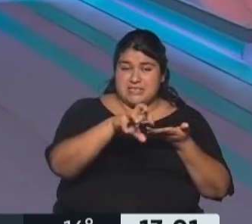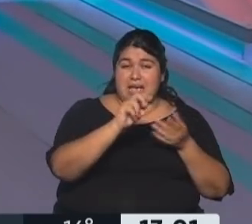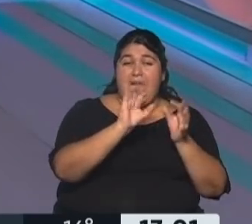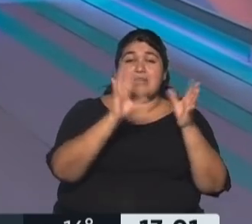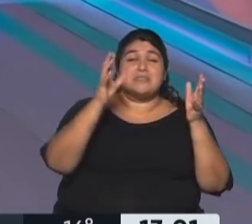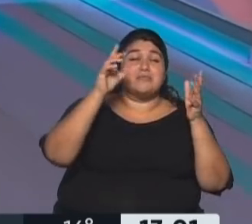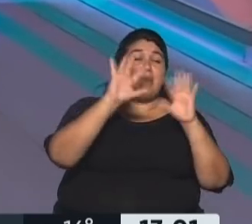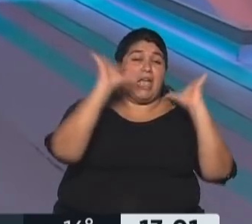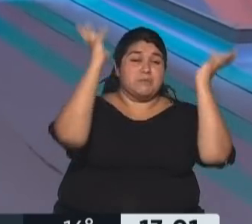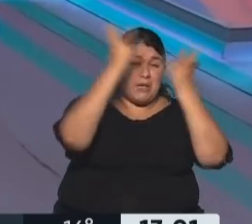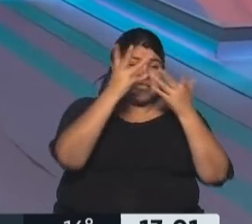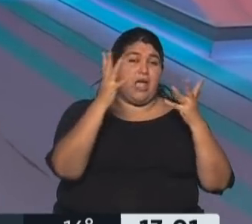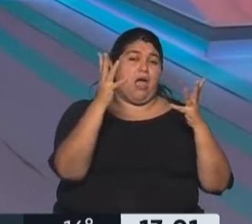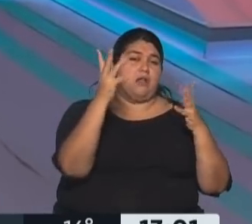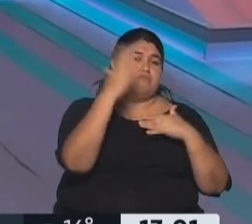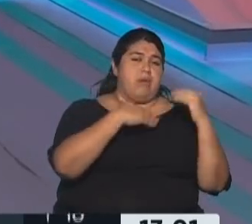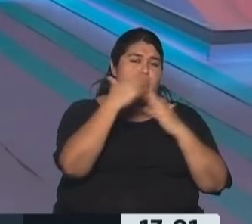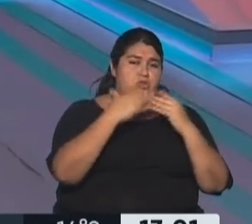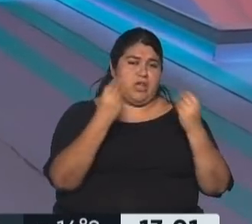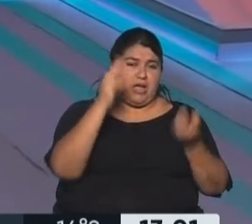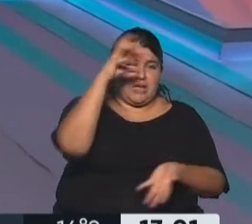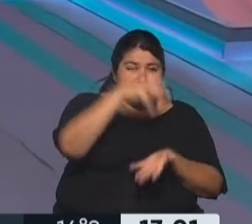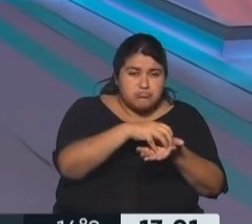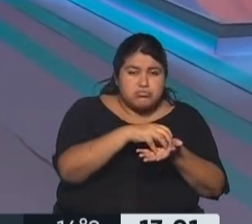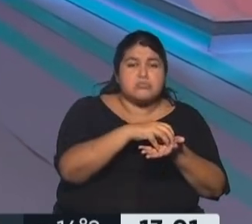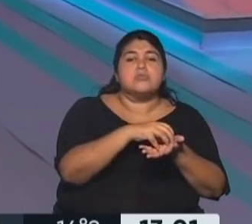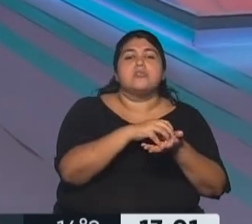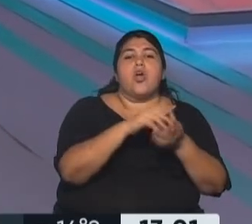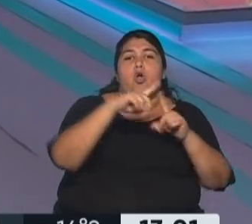rusa y China para construir una estación espacial